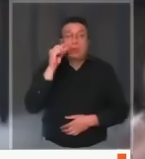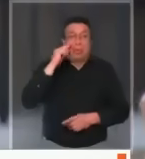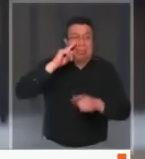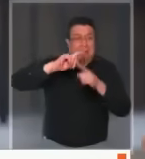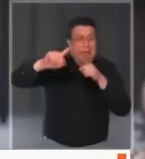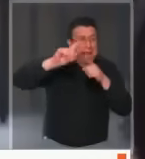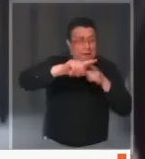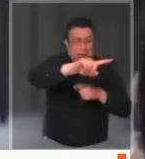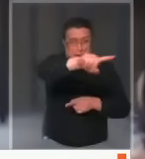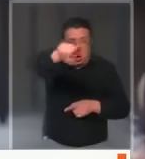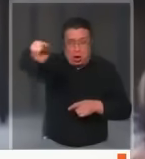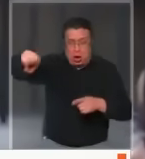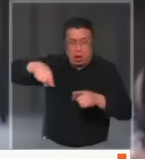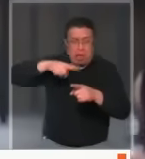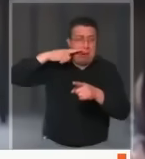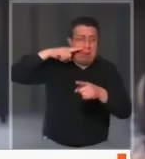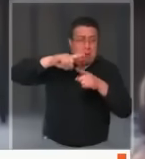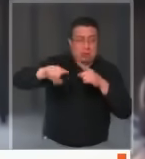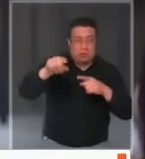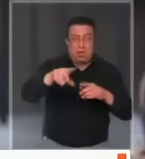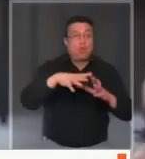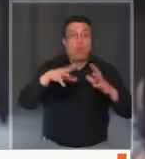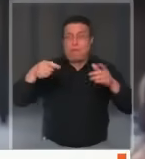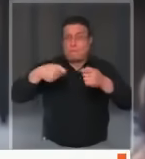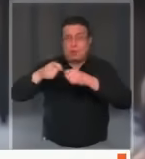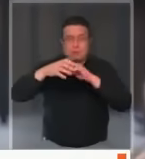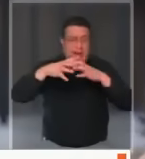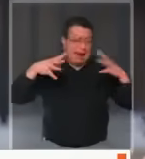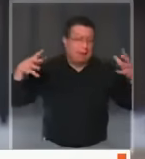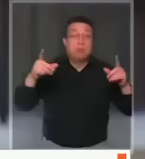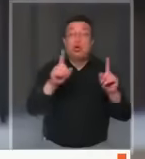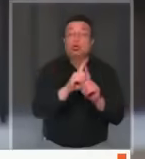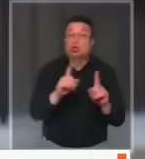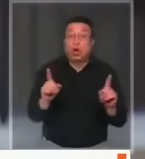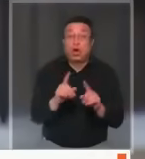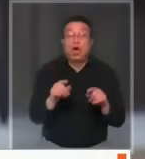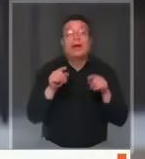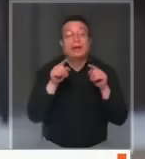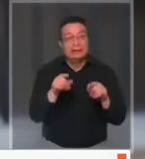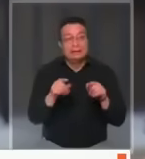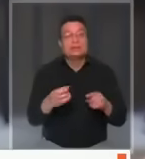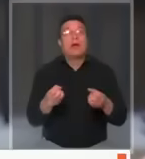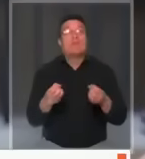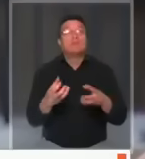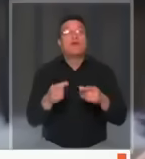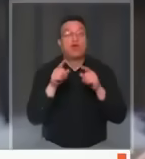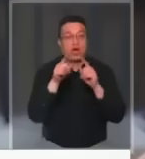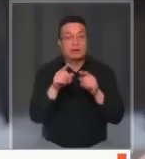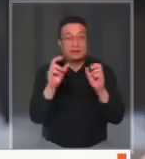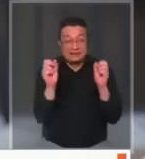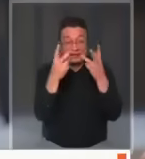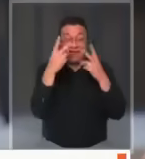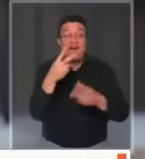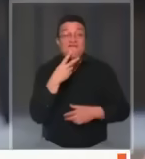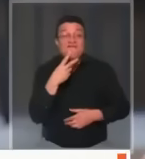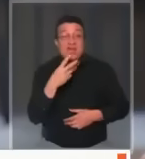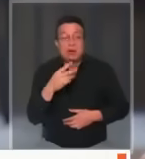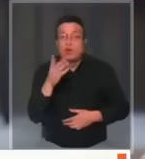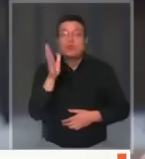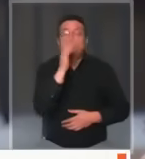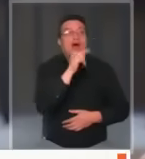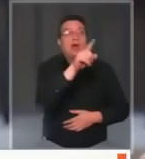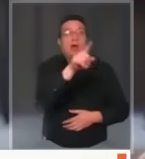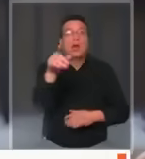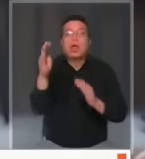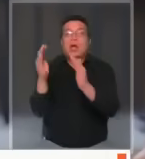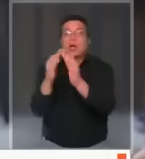desconocido. No es un producto masivo. Y eso hace entonces que un elemento que salva vidas no esté presente en